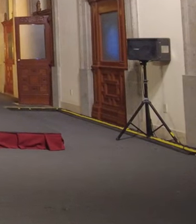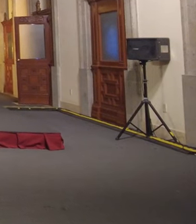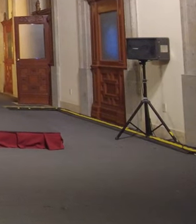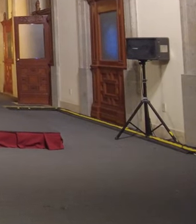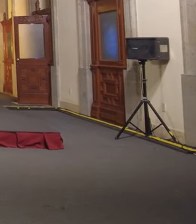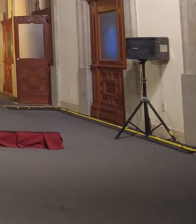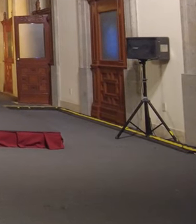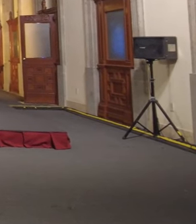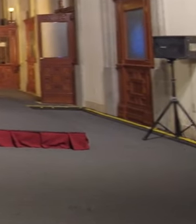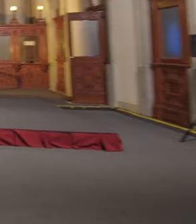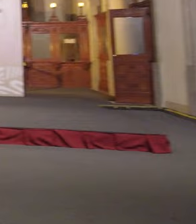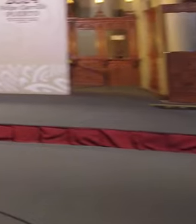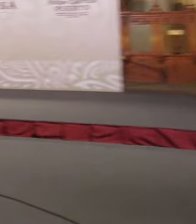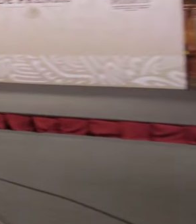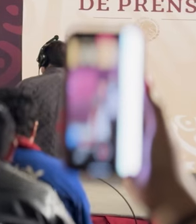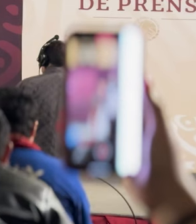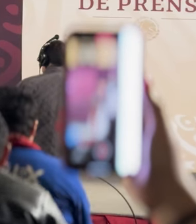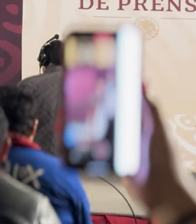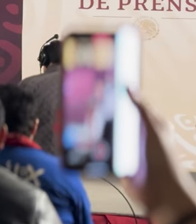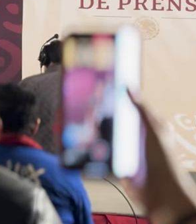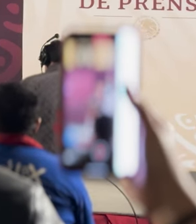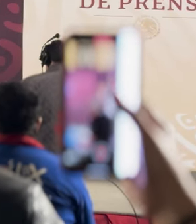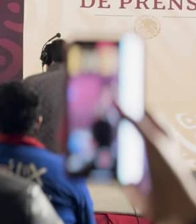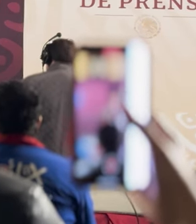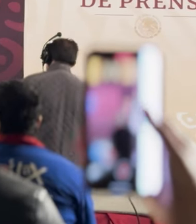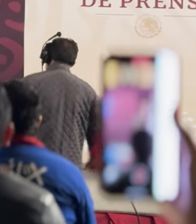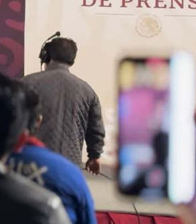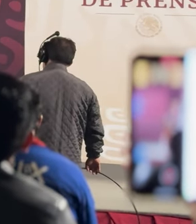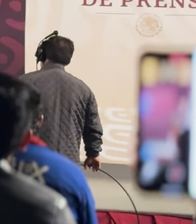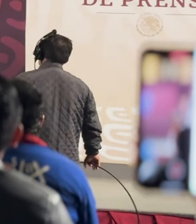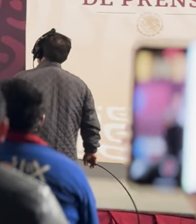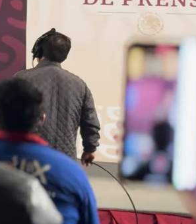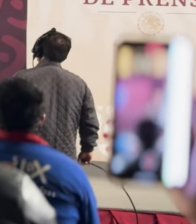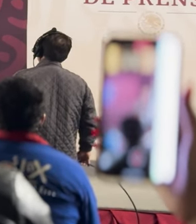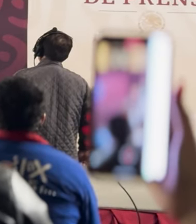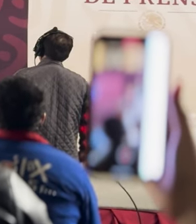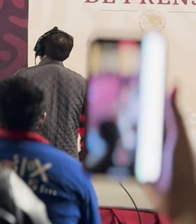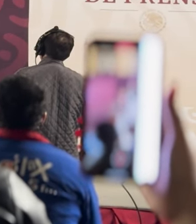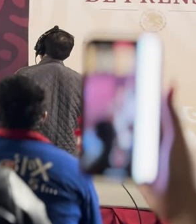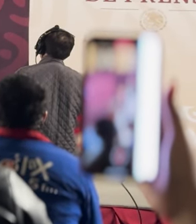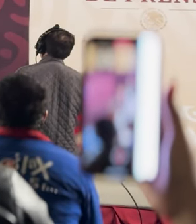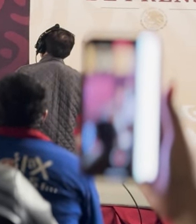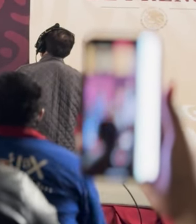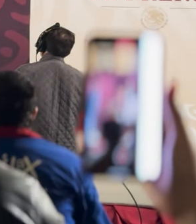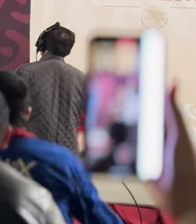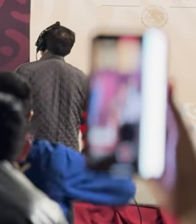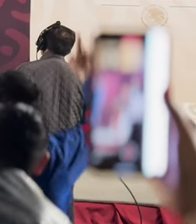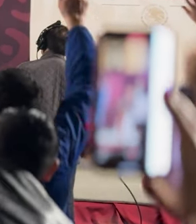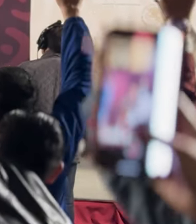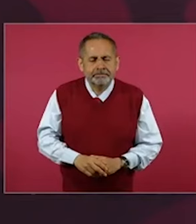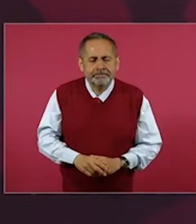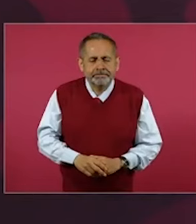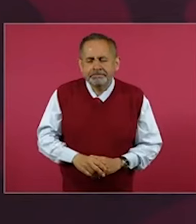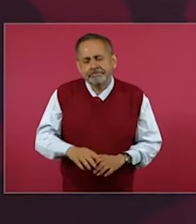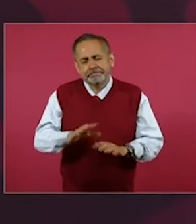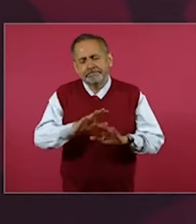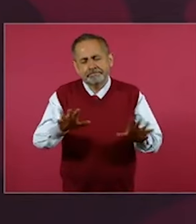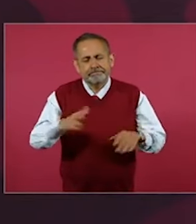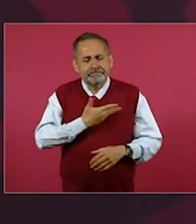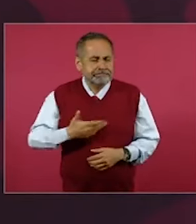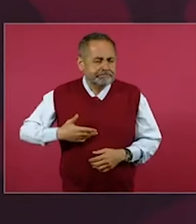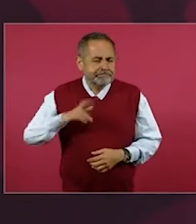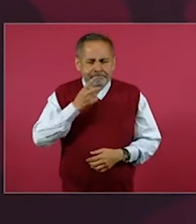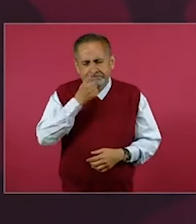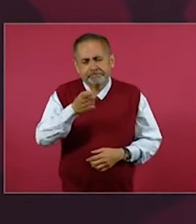está próximo a ser sentenciado, por lo cual el presidente lanzó un decálogo de preguntas al expresidente panista. Yo